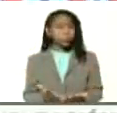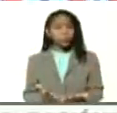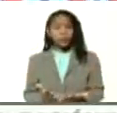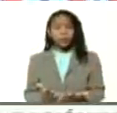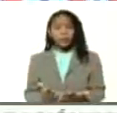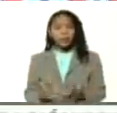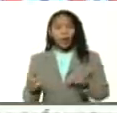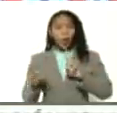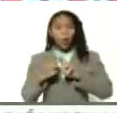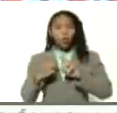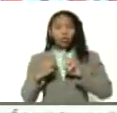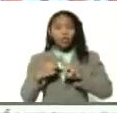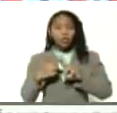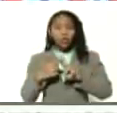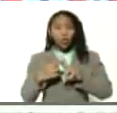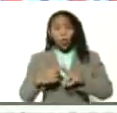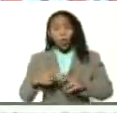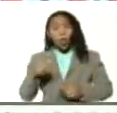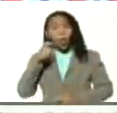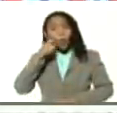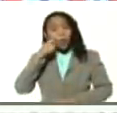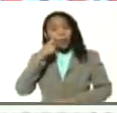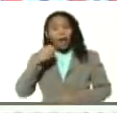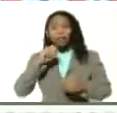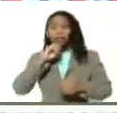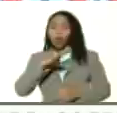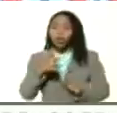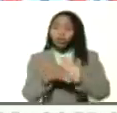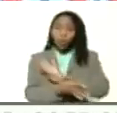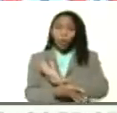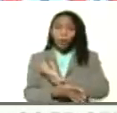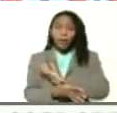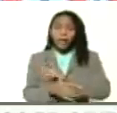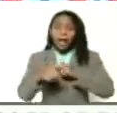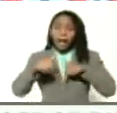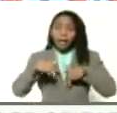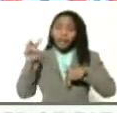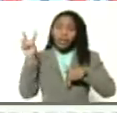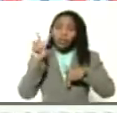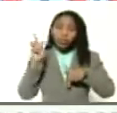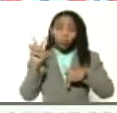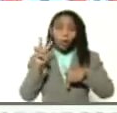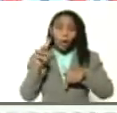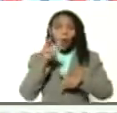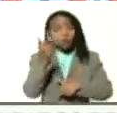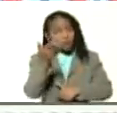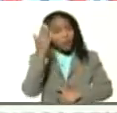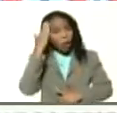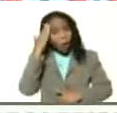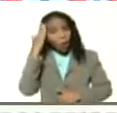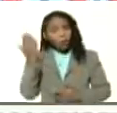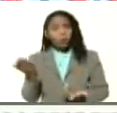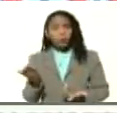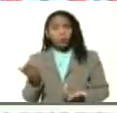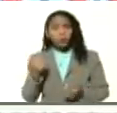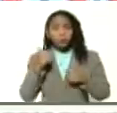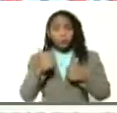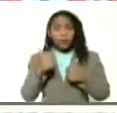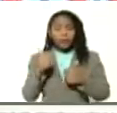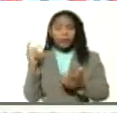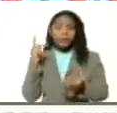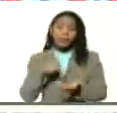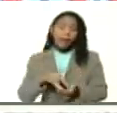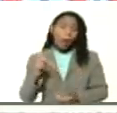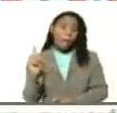que ha conocido la humanidad en su historia. Y que en Venezuela, ustedes conocen muy bien, llegan los